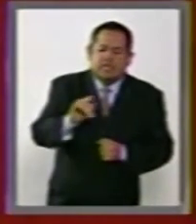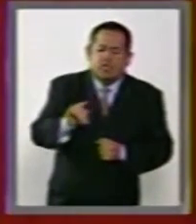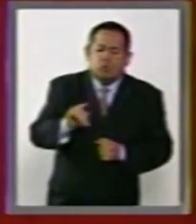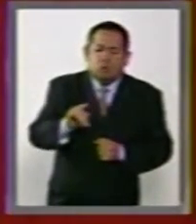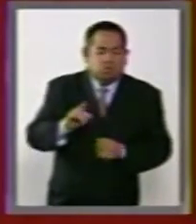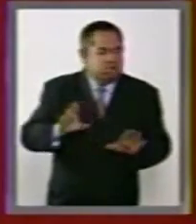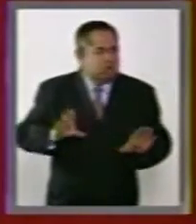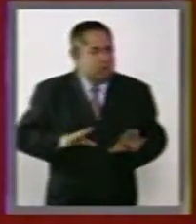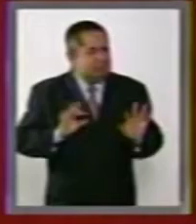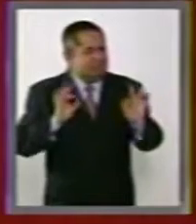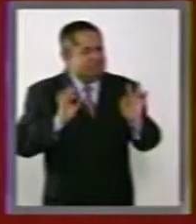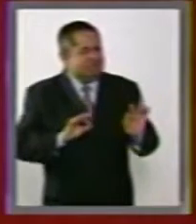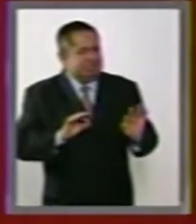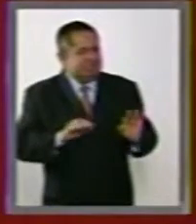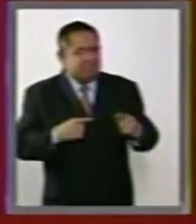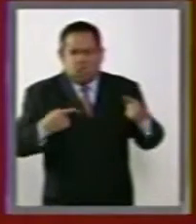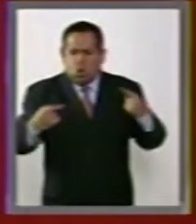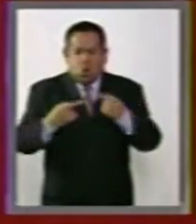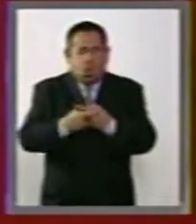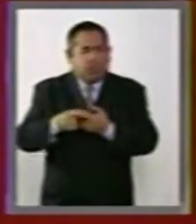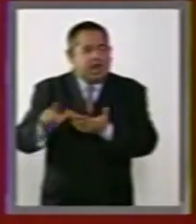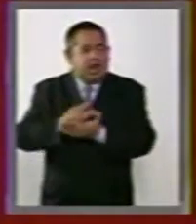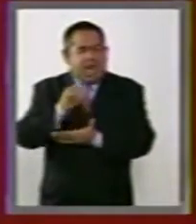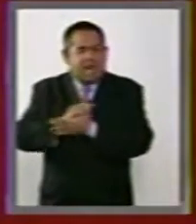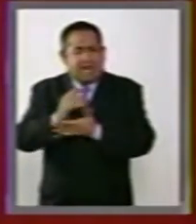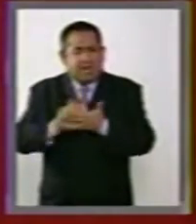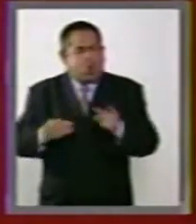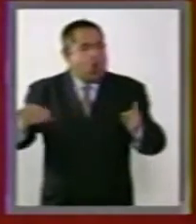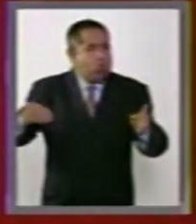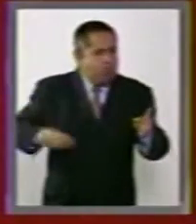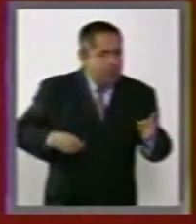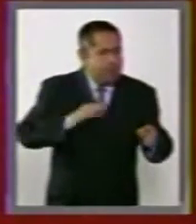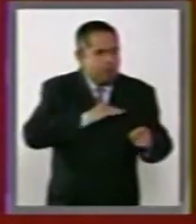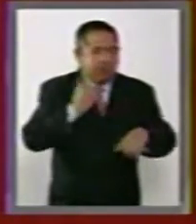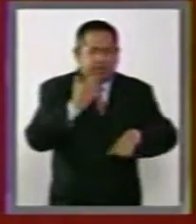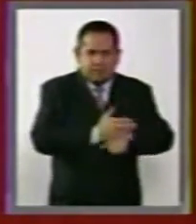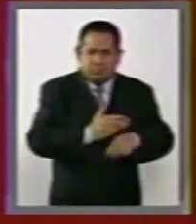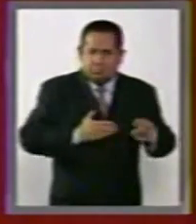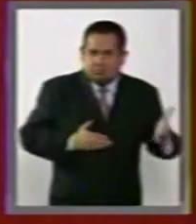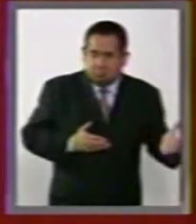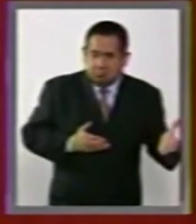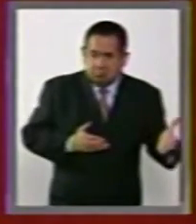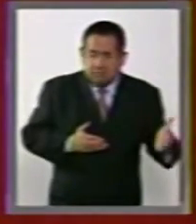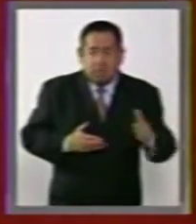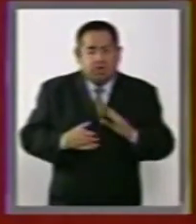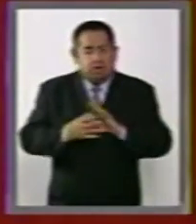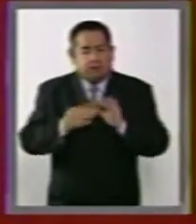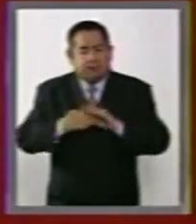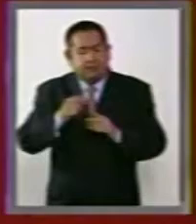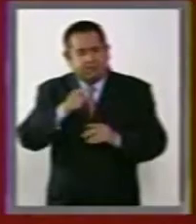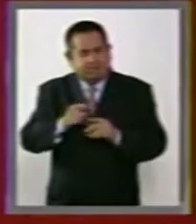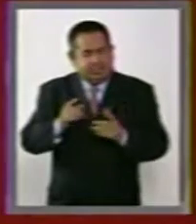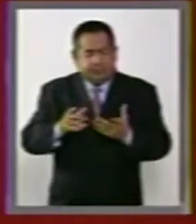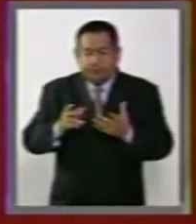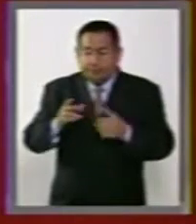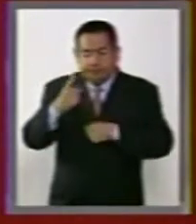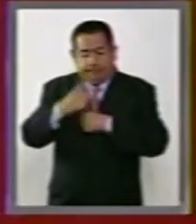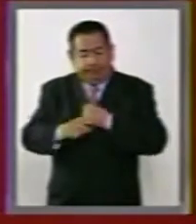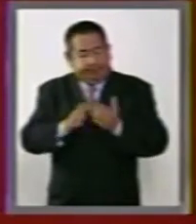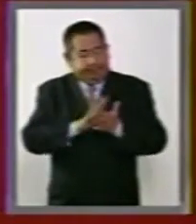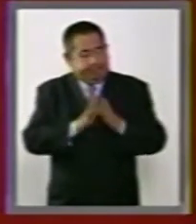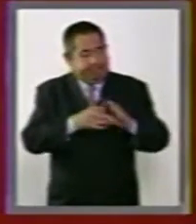conducta típica, antijurídica, culpable y punible. Se dice que es una concepción estructurada del